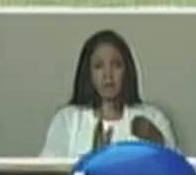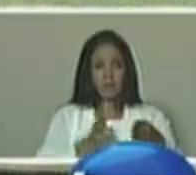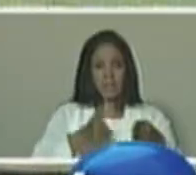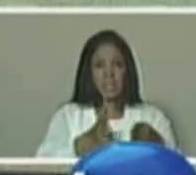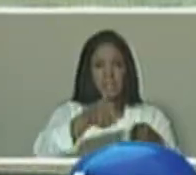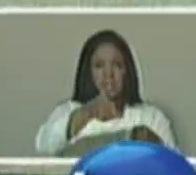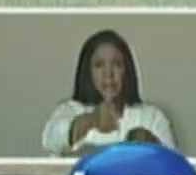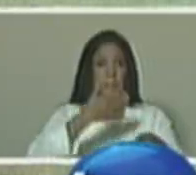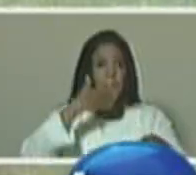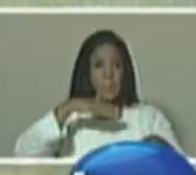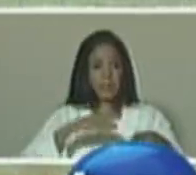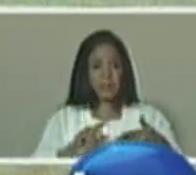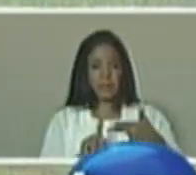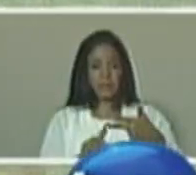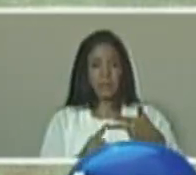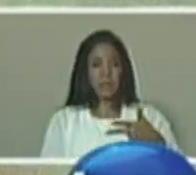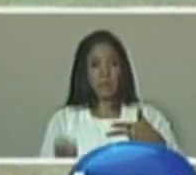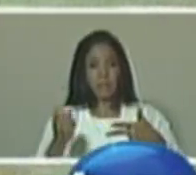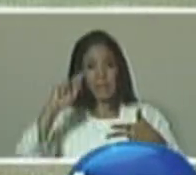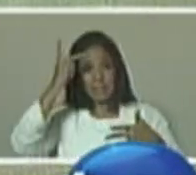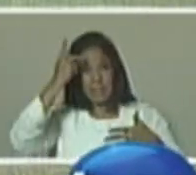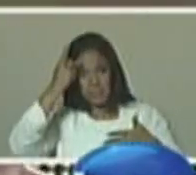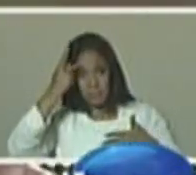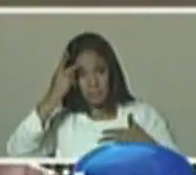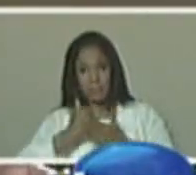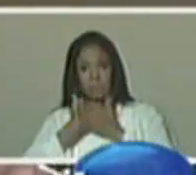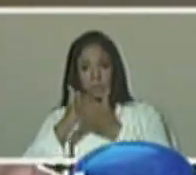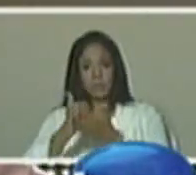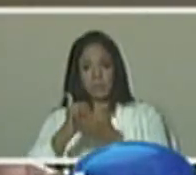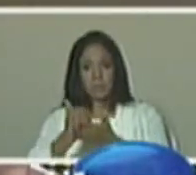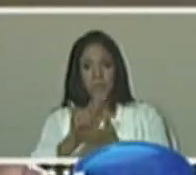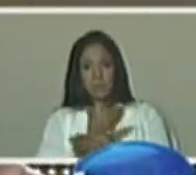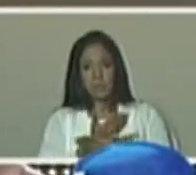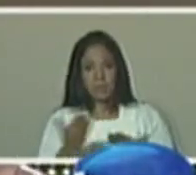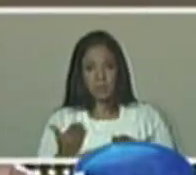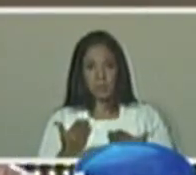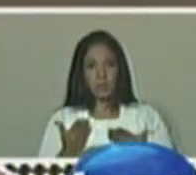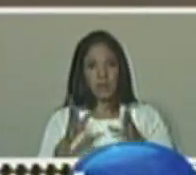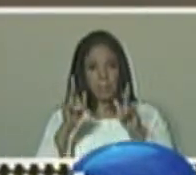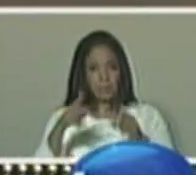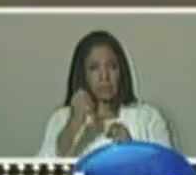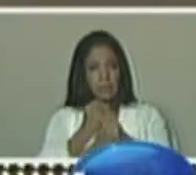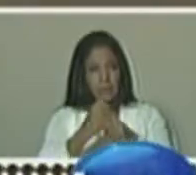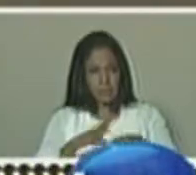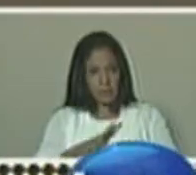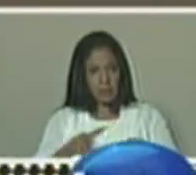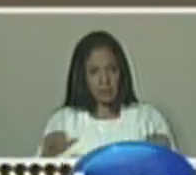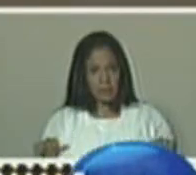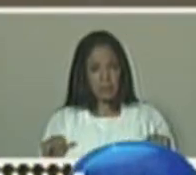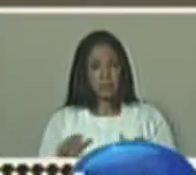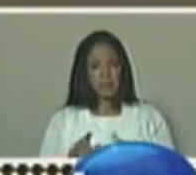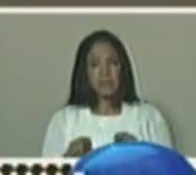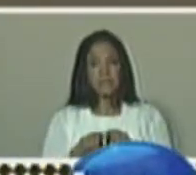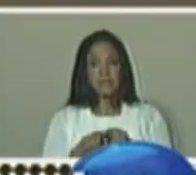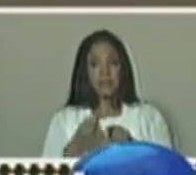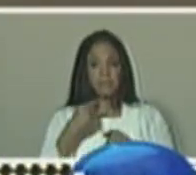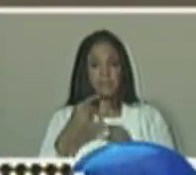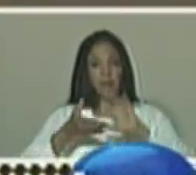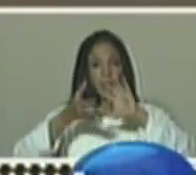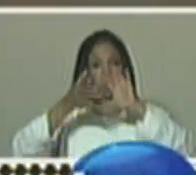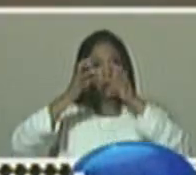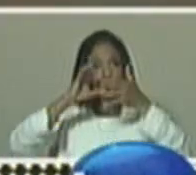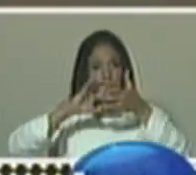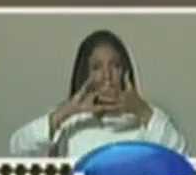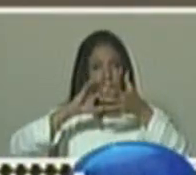a la falta de políticas que beneficien el sector agropecuario y además a los cambios